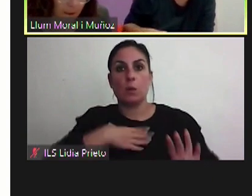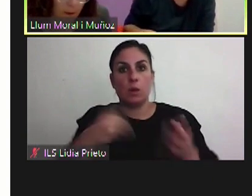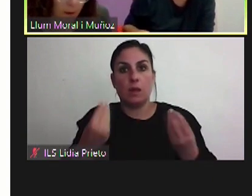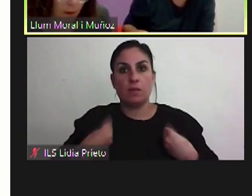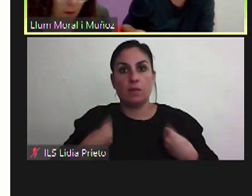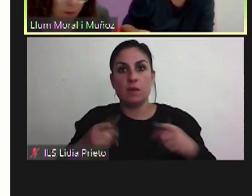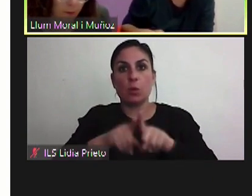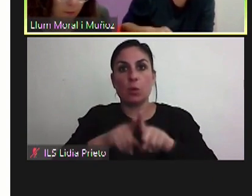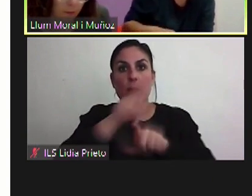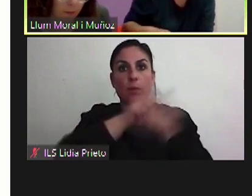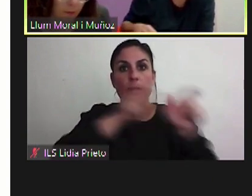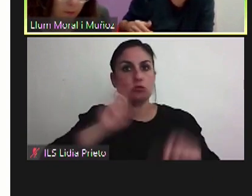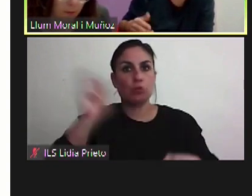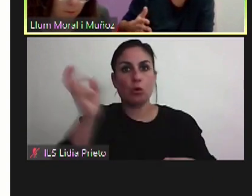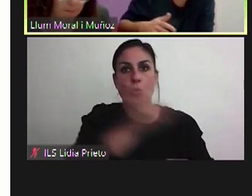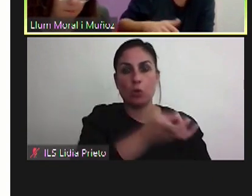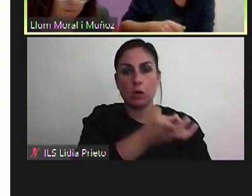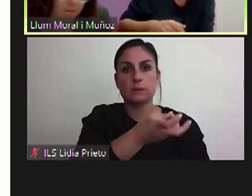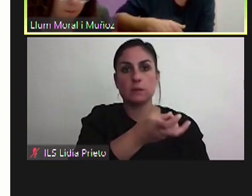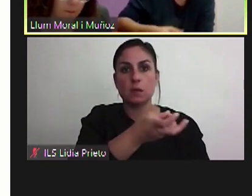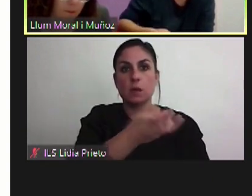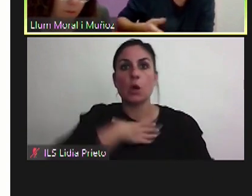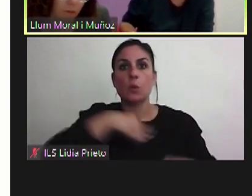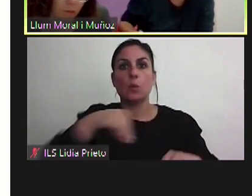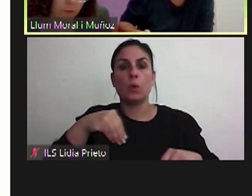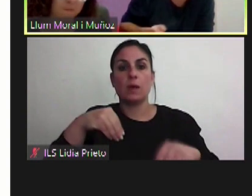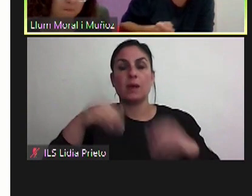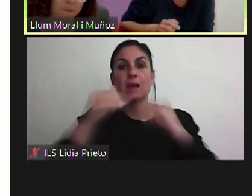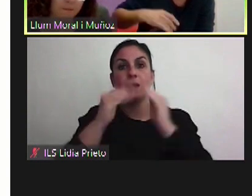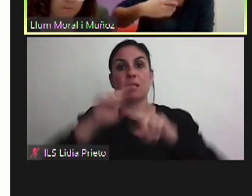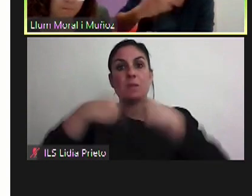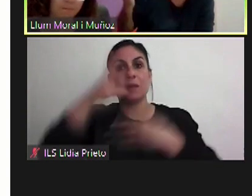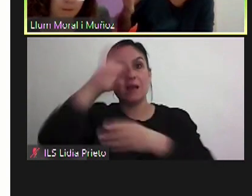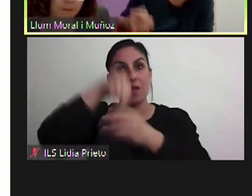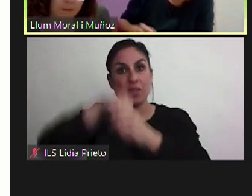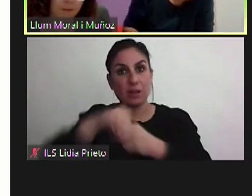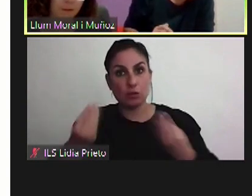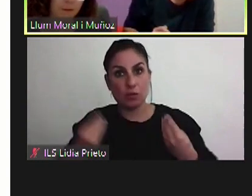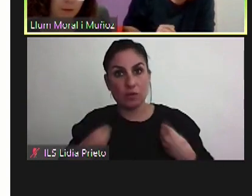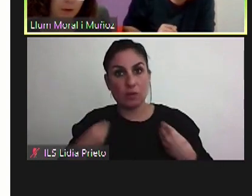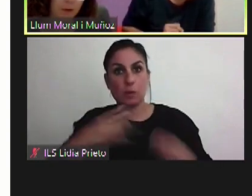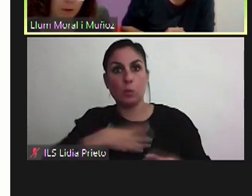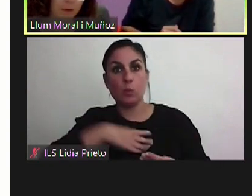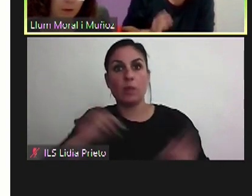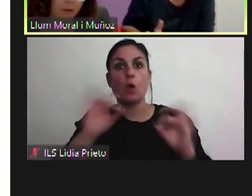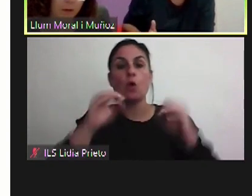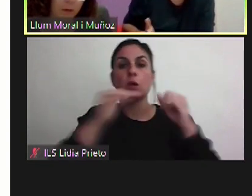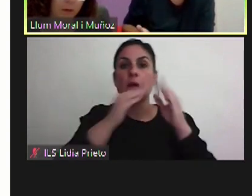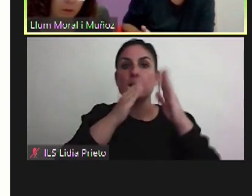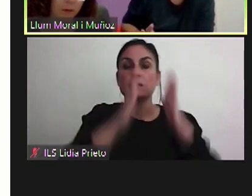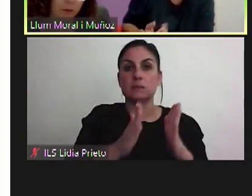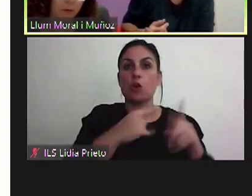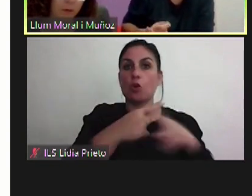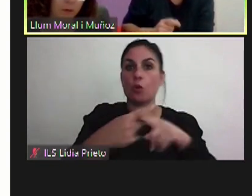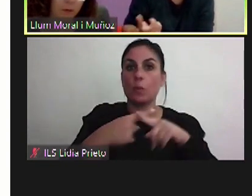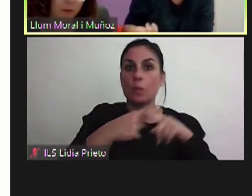viviendas familiares, de origen, con la familia, con compañeros, compañeras de piso o independientes. Y solo aquellas